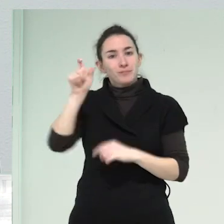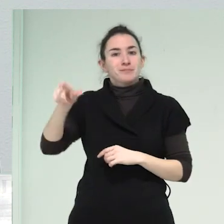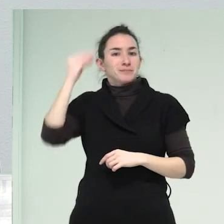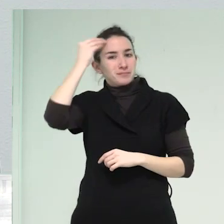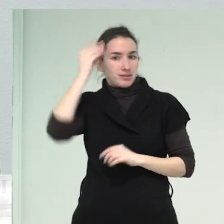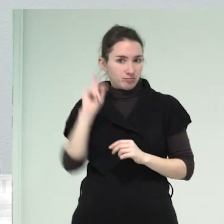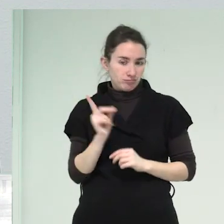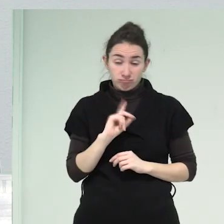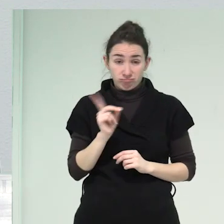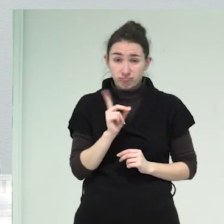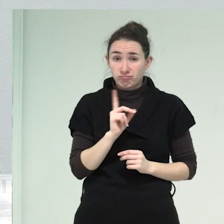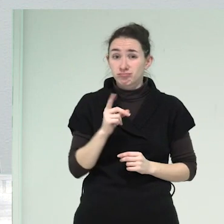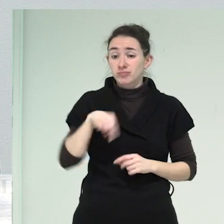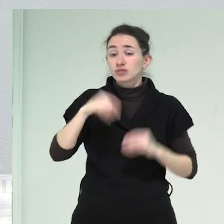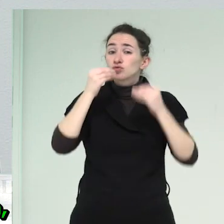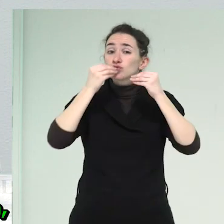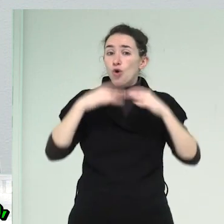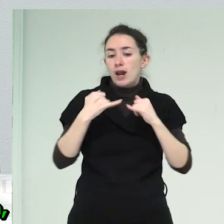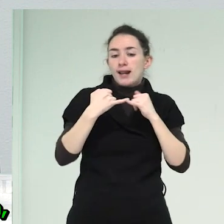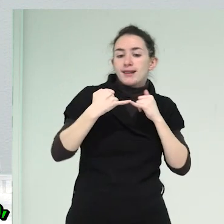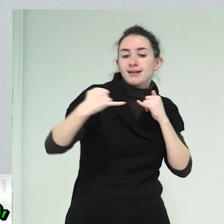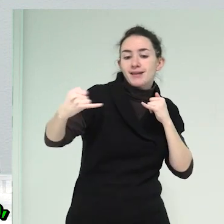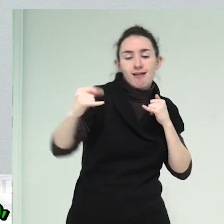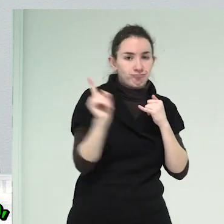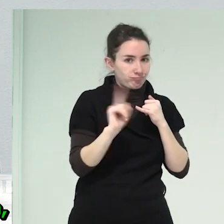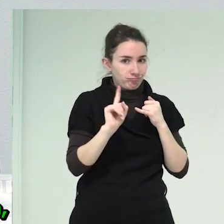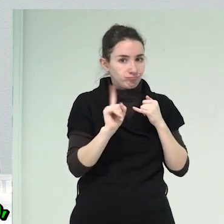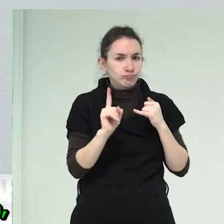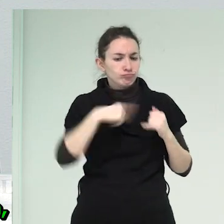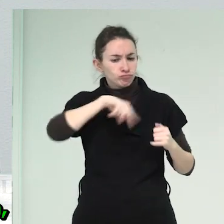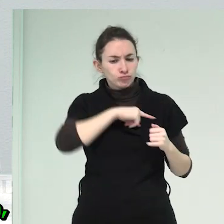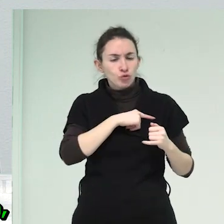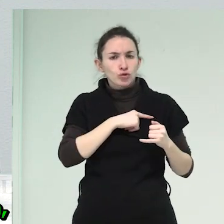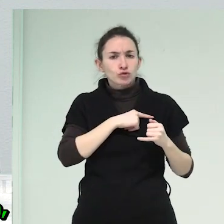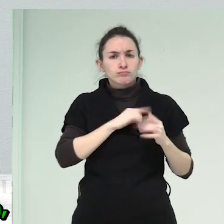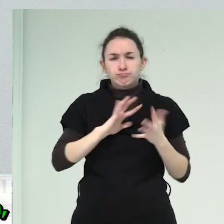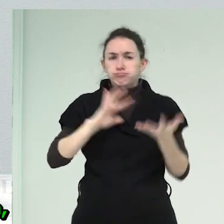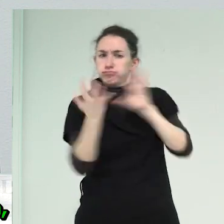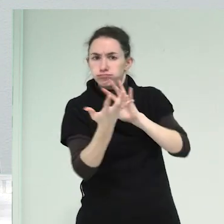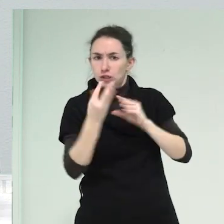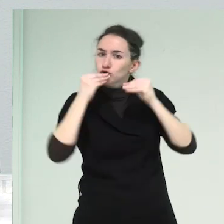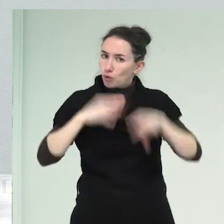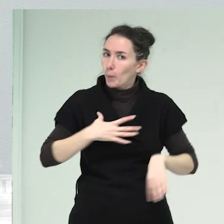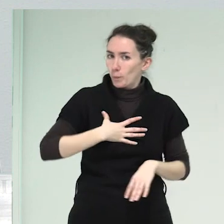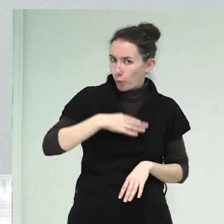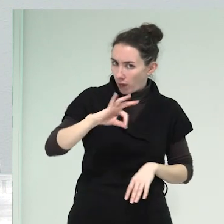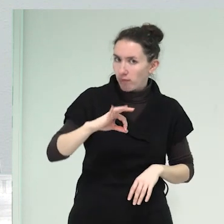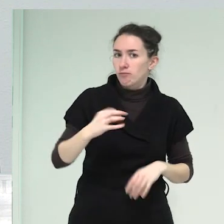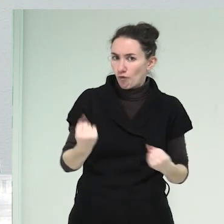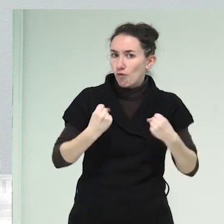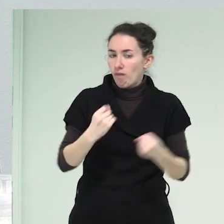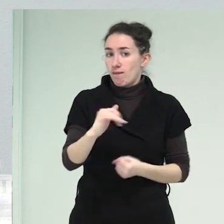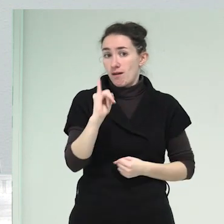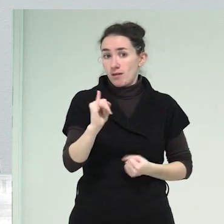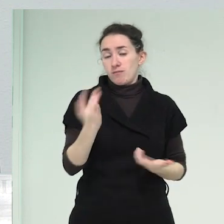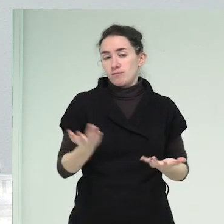más bien que esta historia, que la historia no es lineal y que tenemos la potencia para transformarla, para cambiarla. Y de